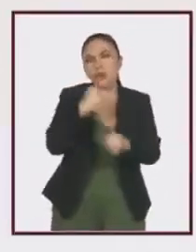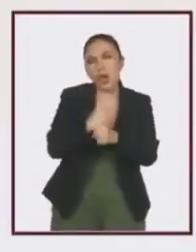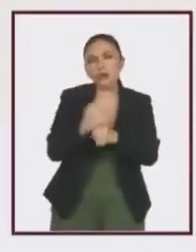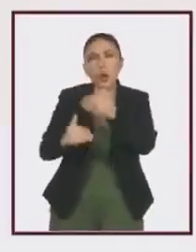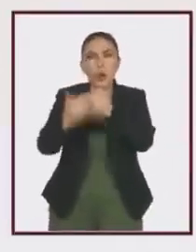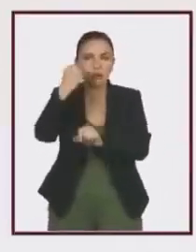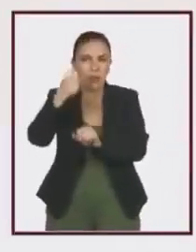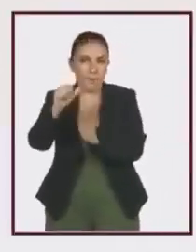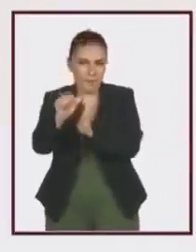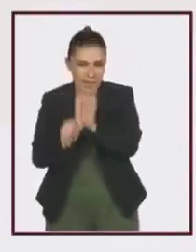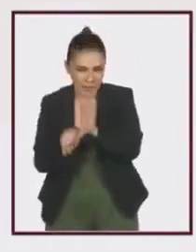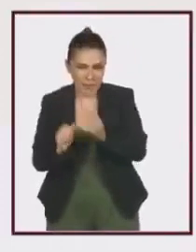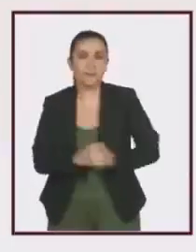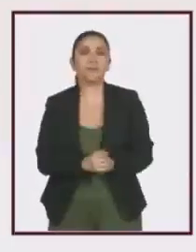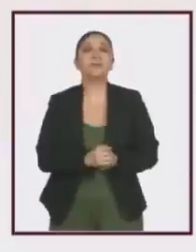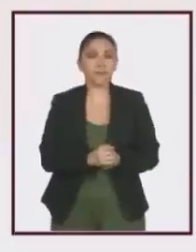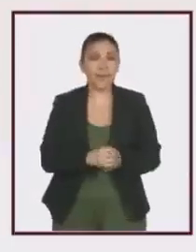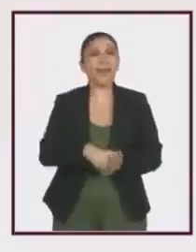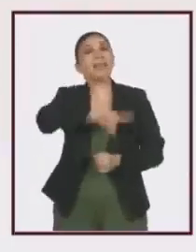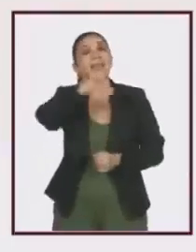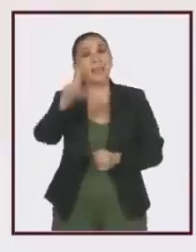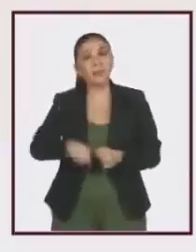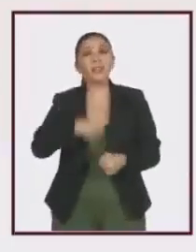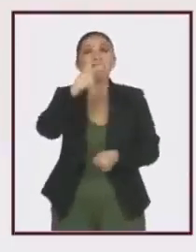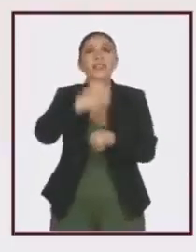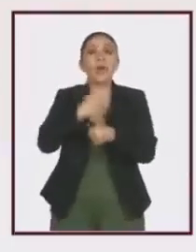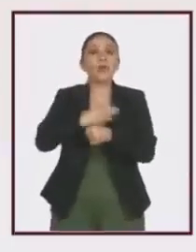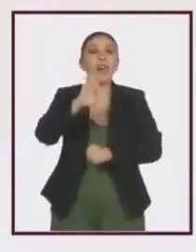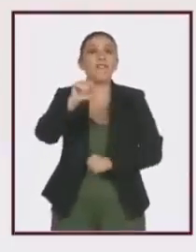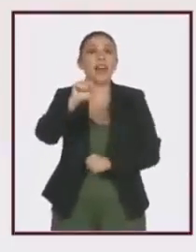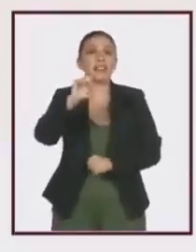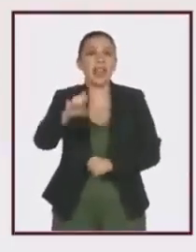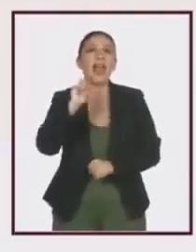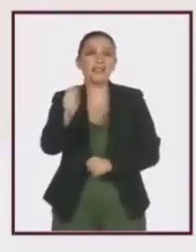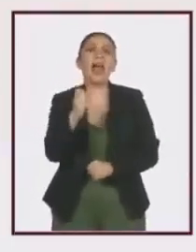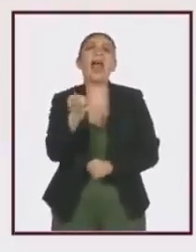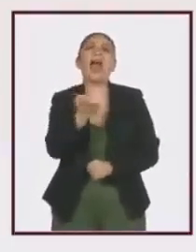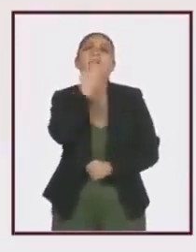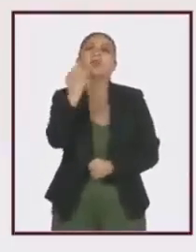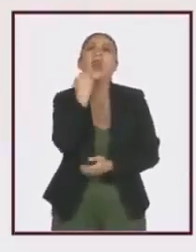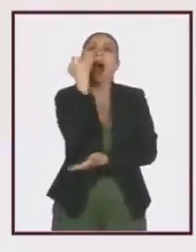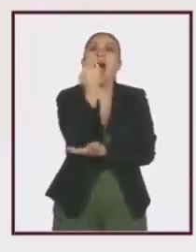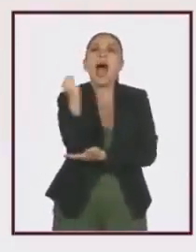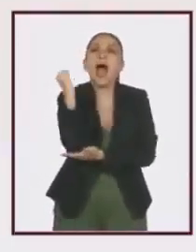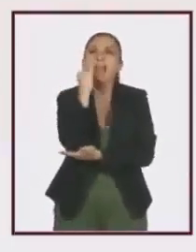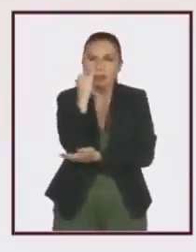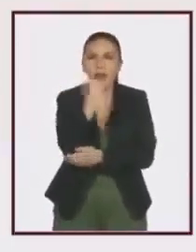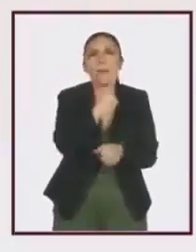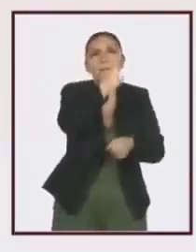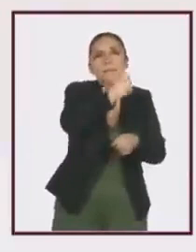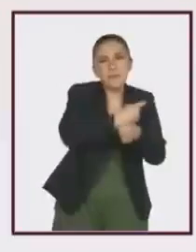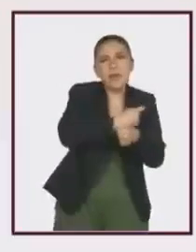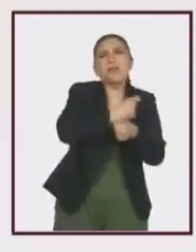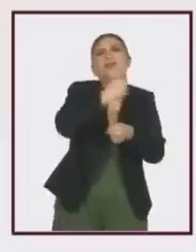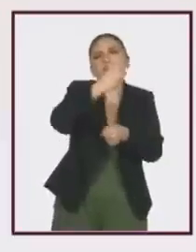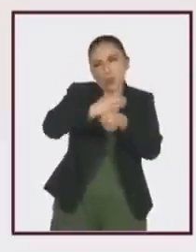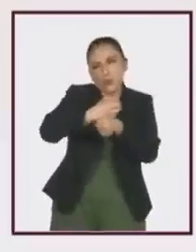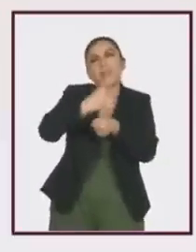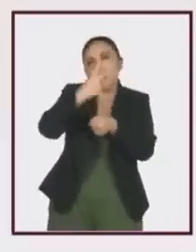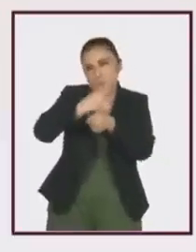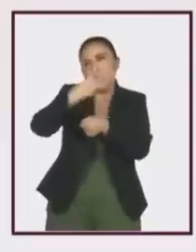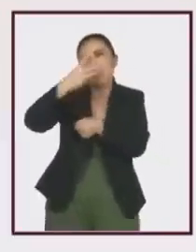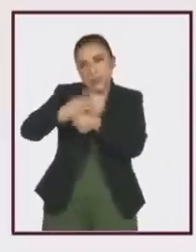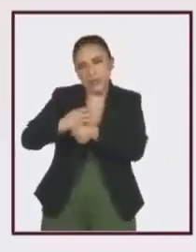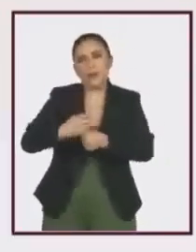meses, para después pasar a la fase 2, que es la educación preescolar, con los 3 grados de la